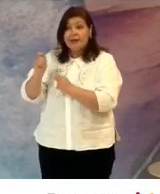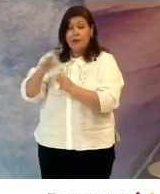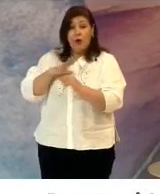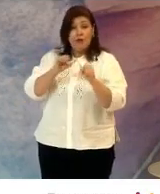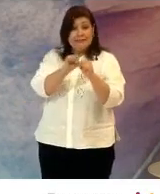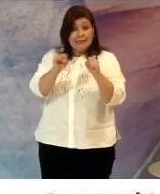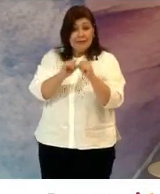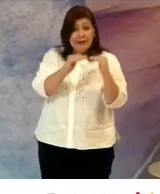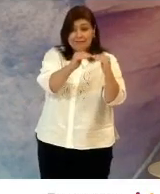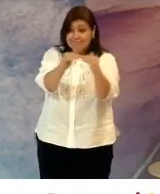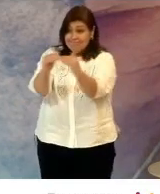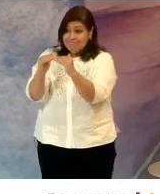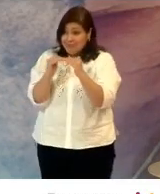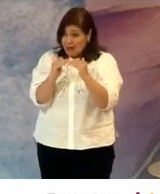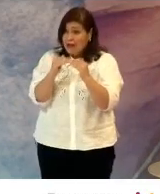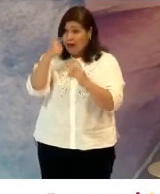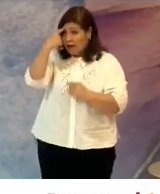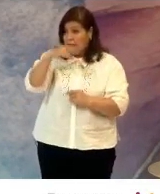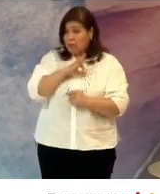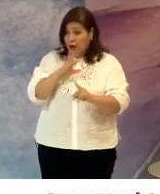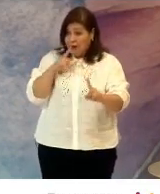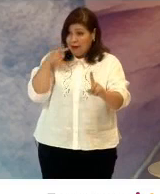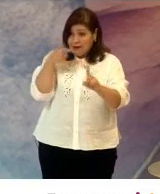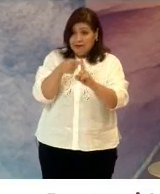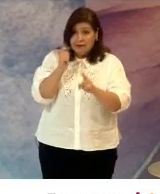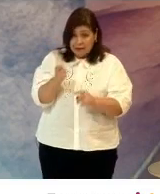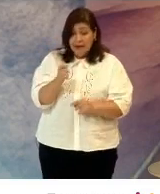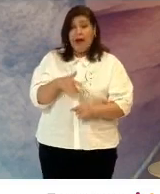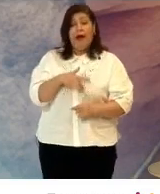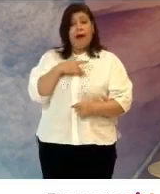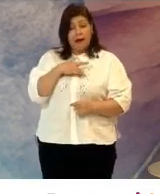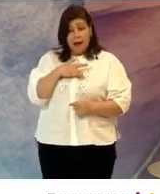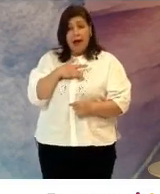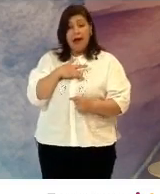equitativo en el que podamos sentir y vernos